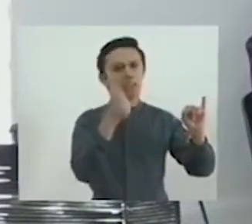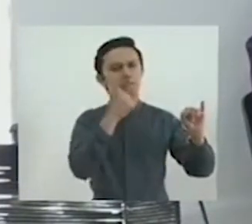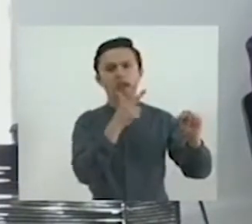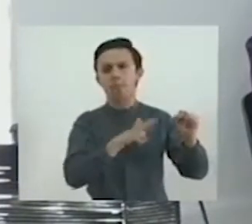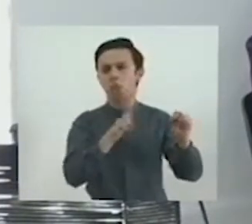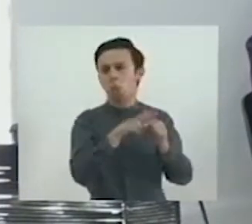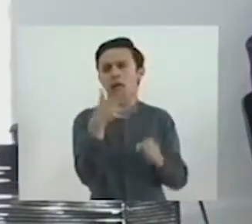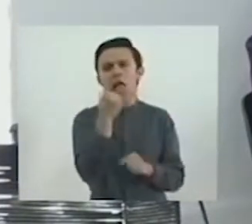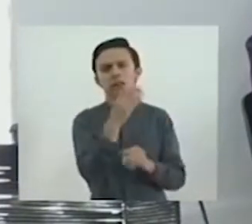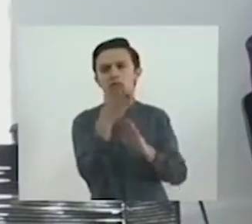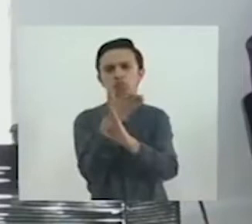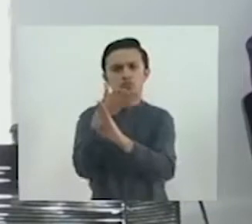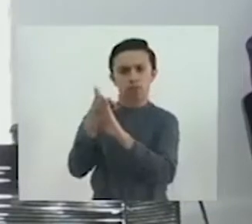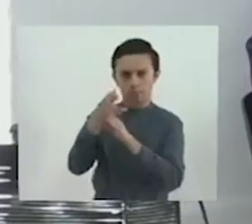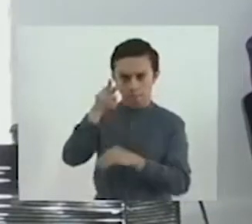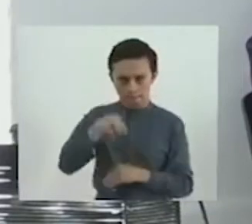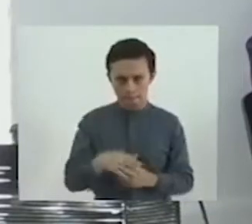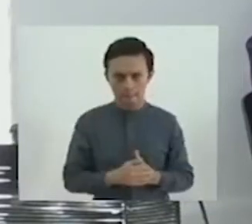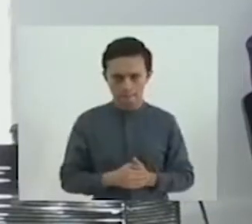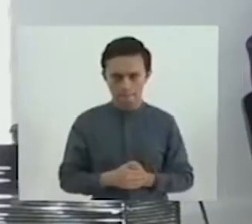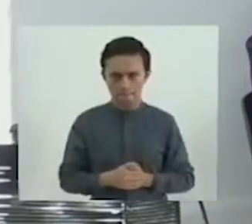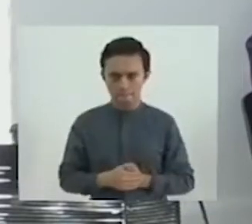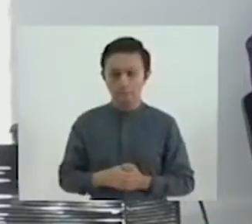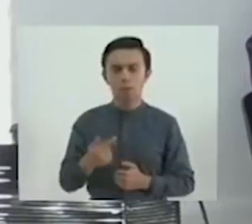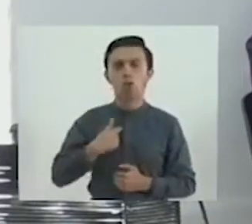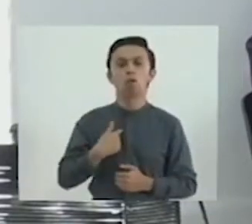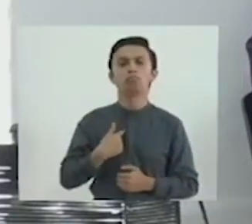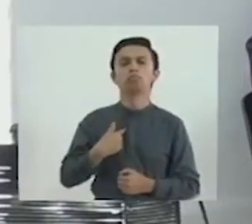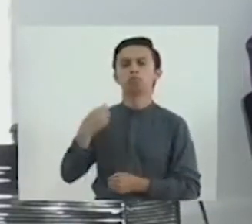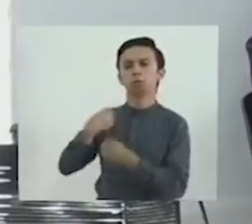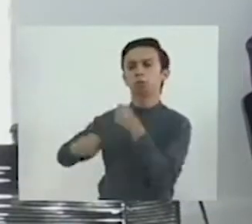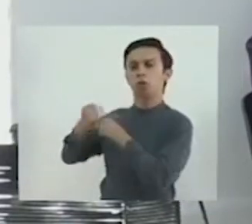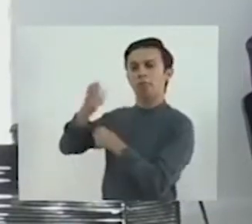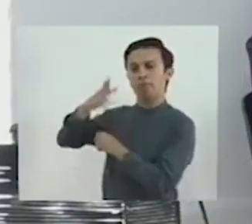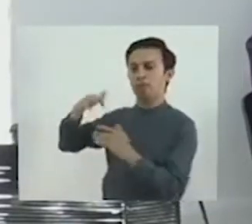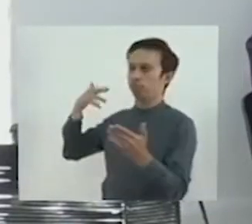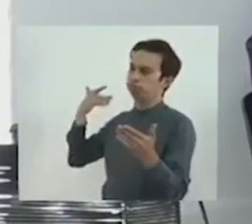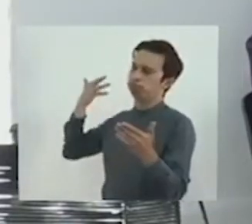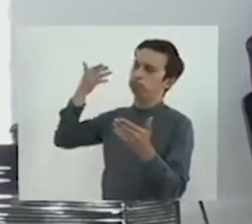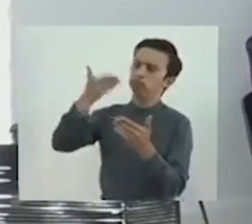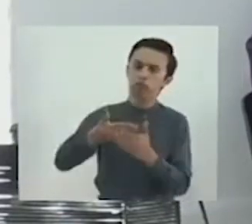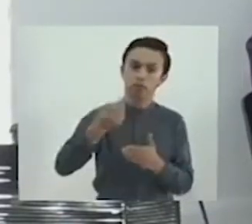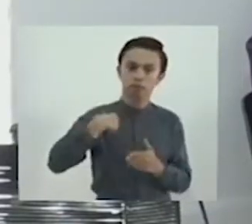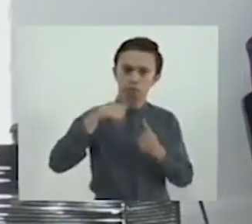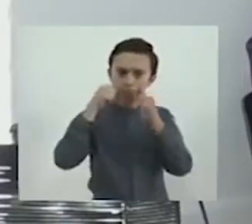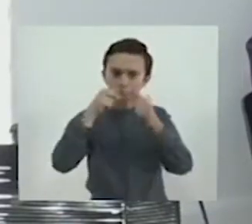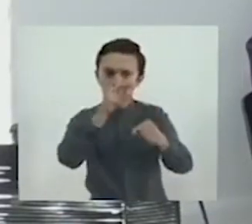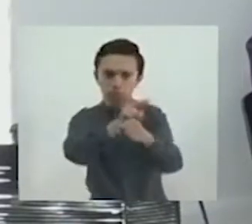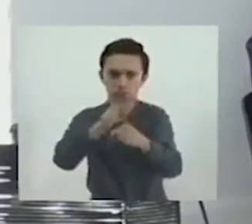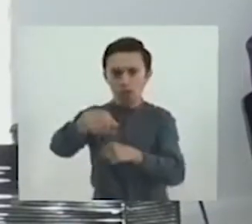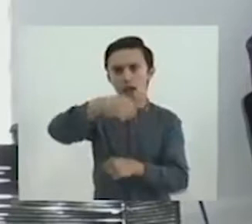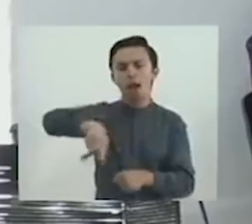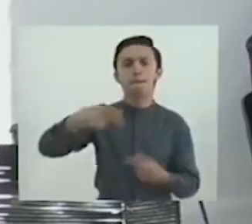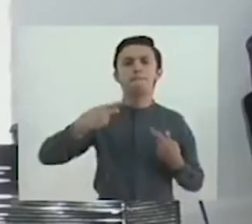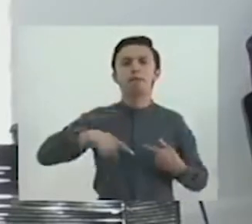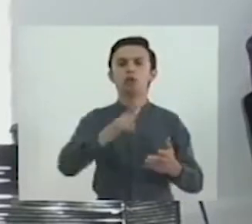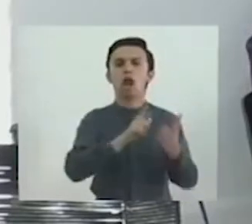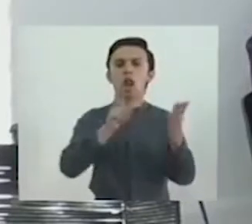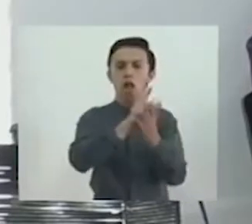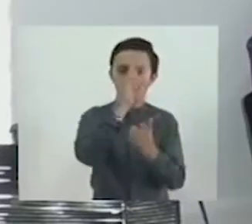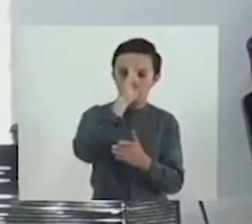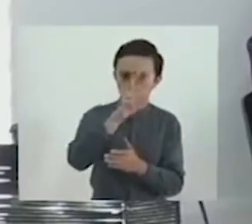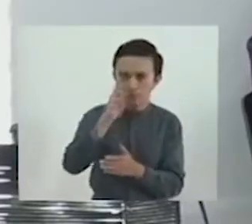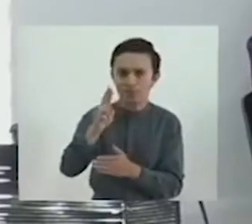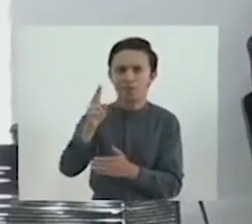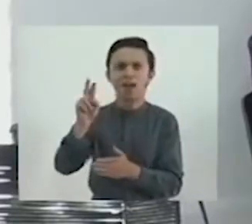siquiera si vaya a llegar a ocupar un lugar en el Cabildo, si el PRD obtenga el registro municipal.